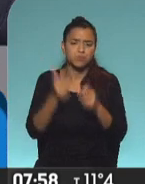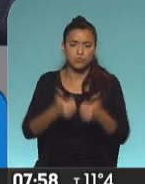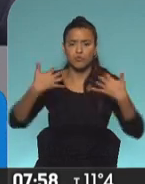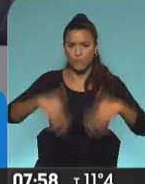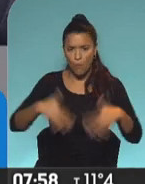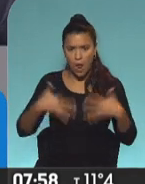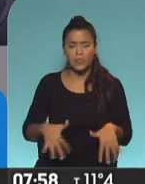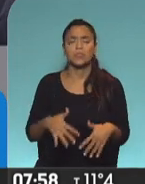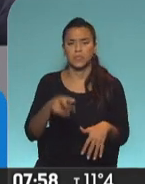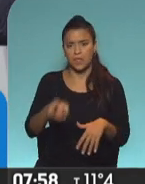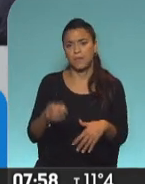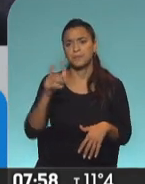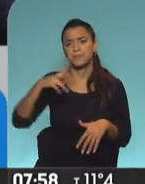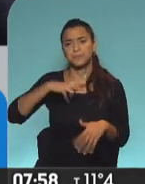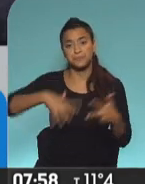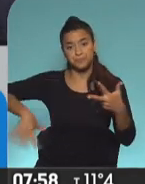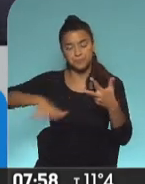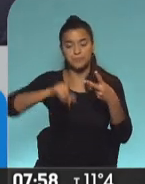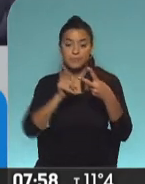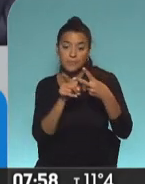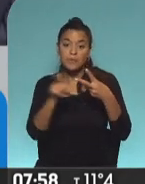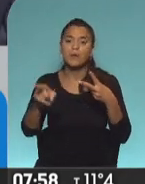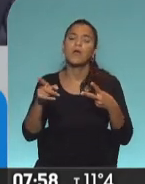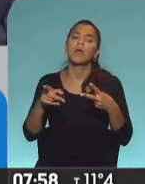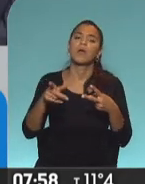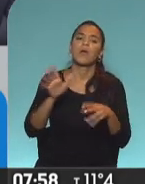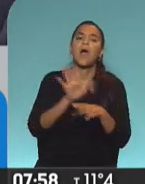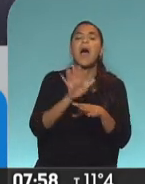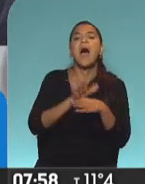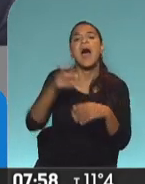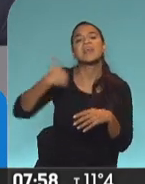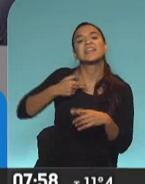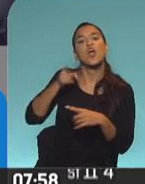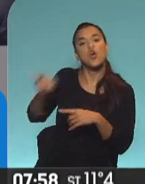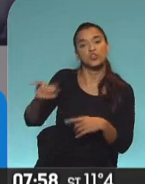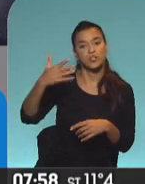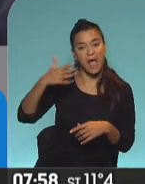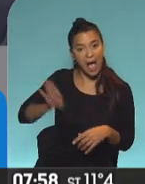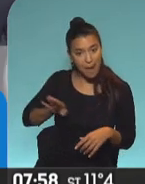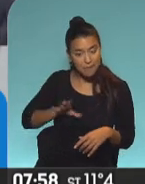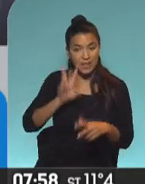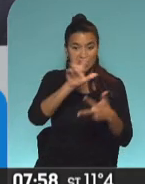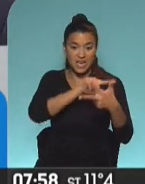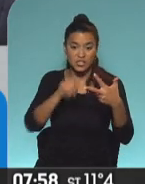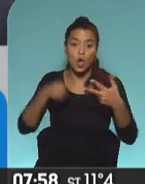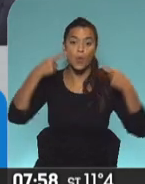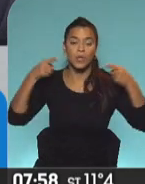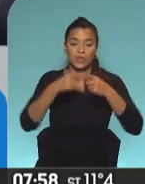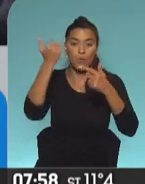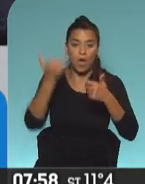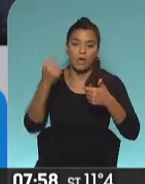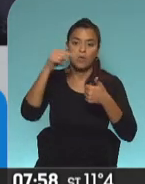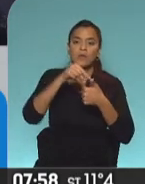muy fuerte del sector privado. Segundo, la Mesa Argentina contra el Hambre. Nosotros ahora nos pusimos tres objetivos donde hay un rol clave del sector